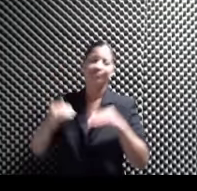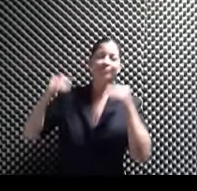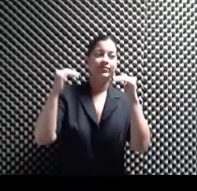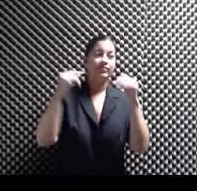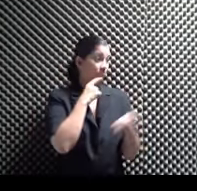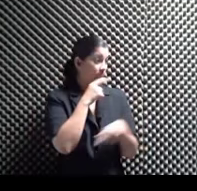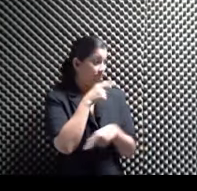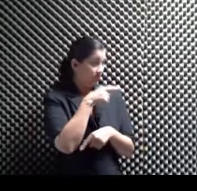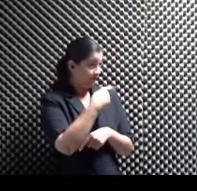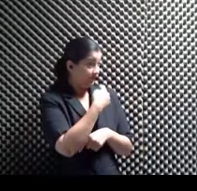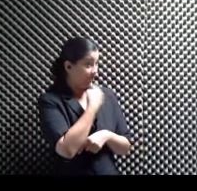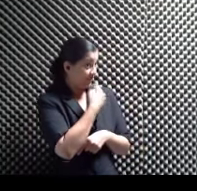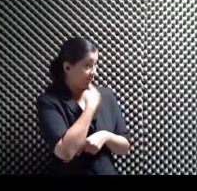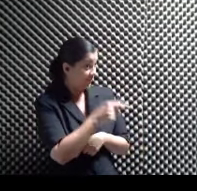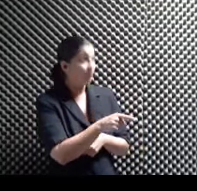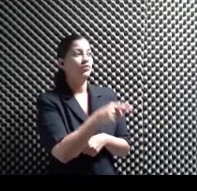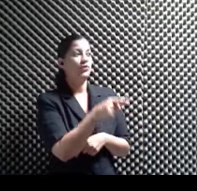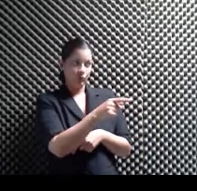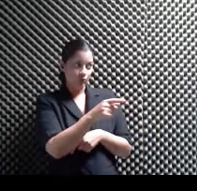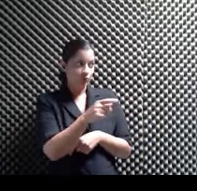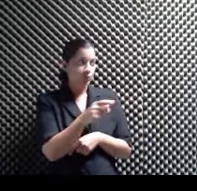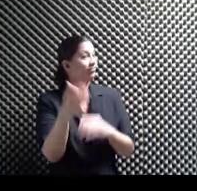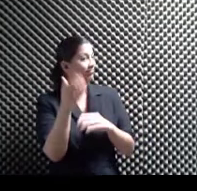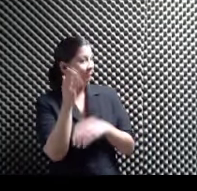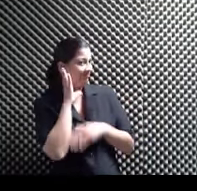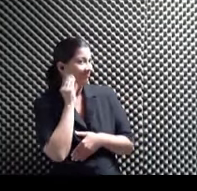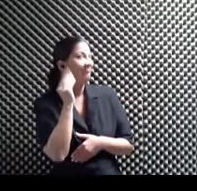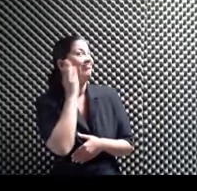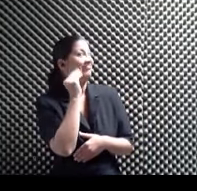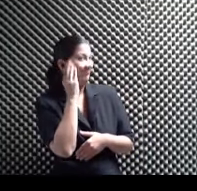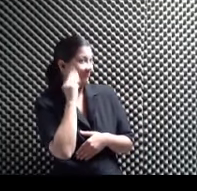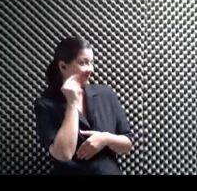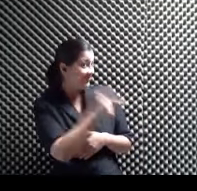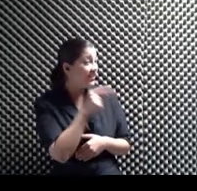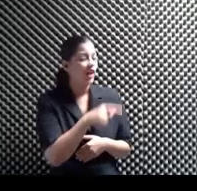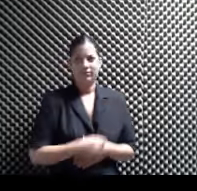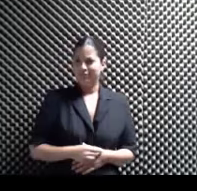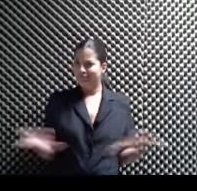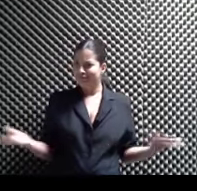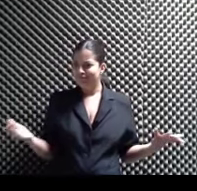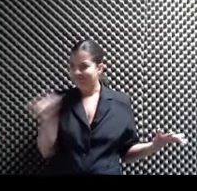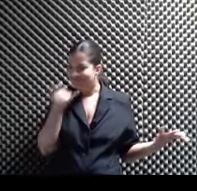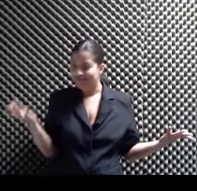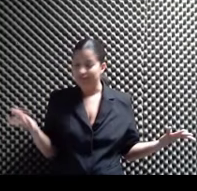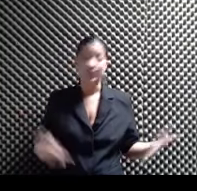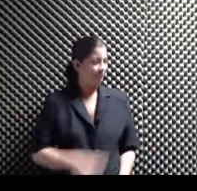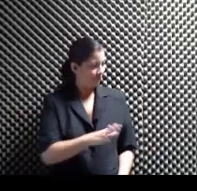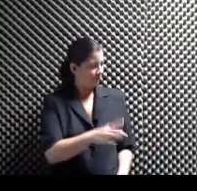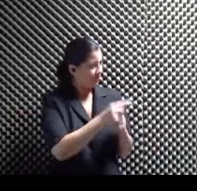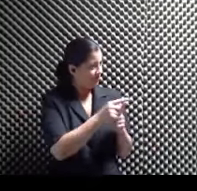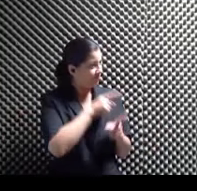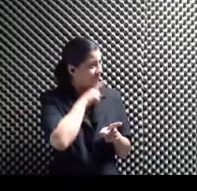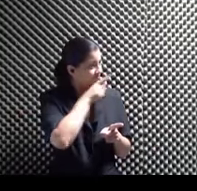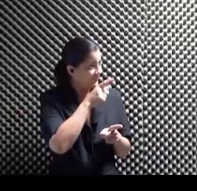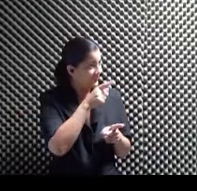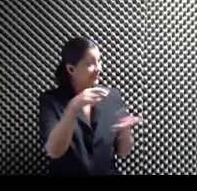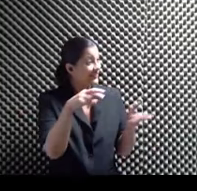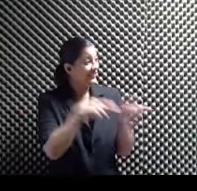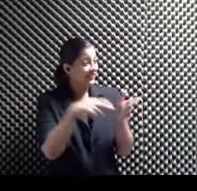dices Porque mira que tú has corrido Sí, sí Qué poca vergüenza Óyeme ¿Qué le estoy dando credibilidad a tus palabras? Exacto Eso quiere decir que hay millaje ahí